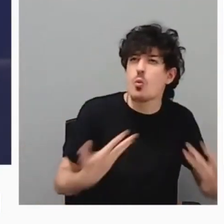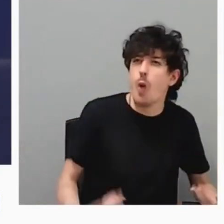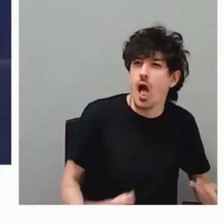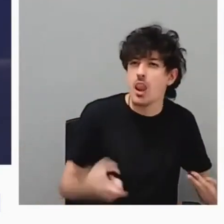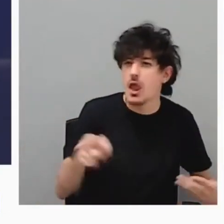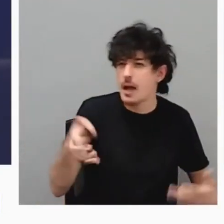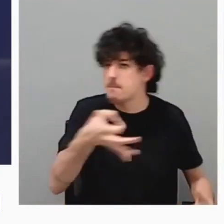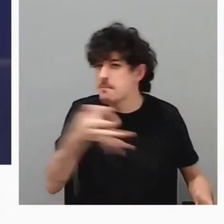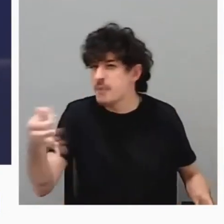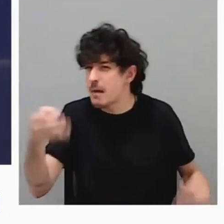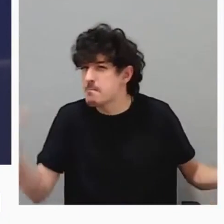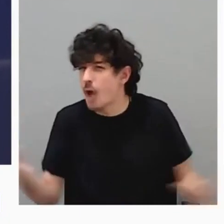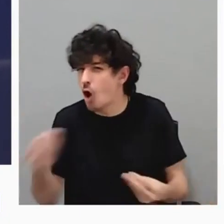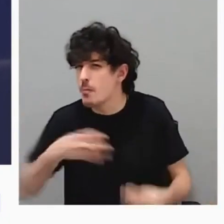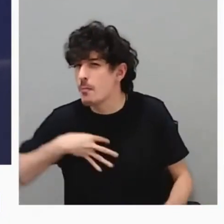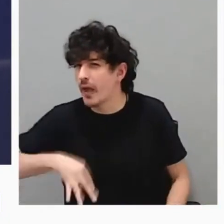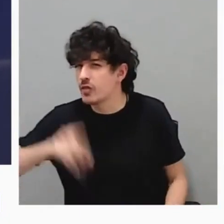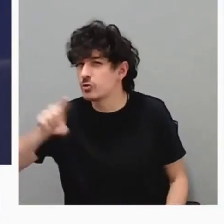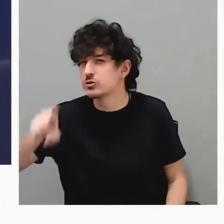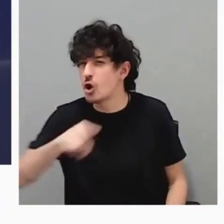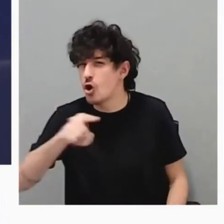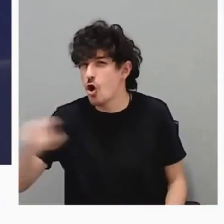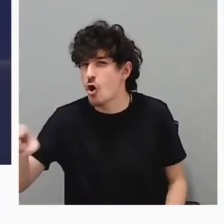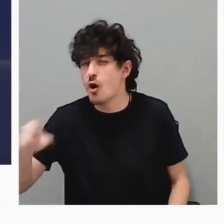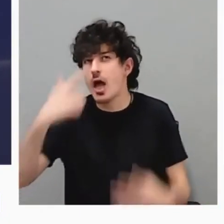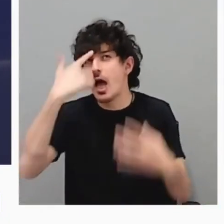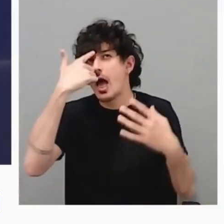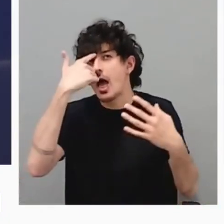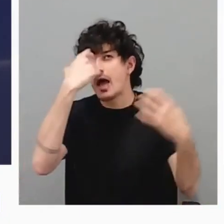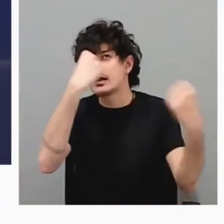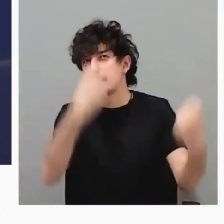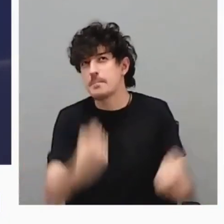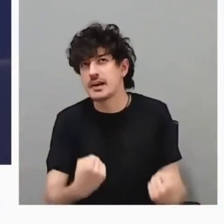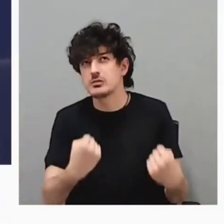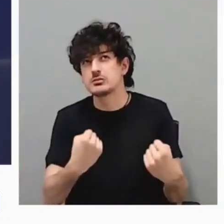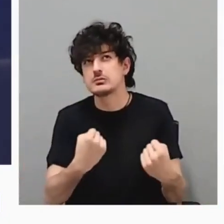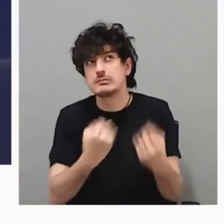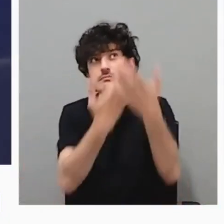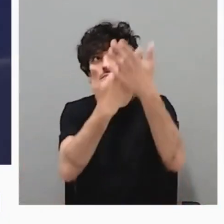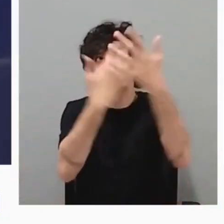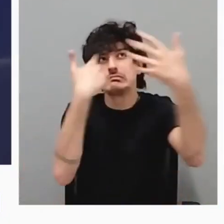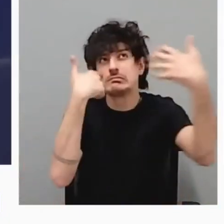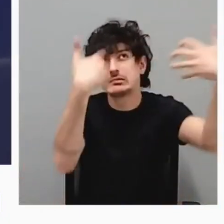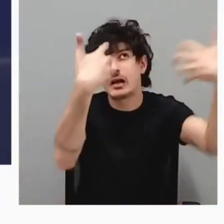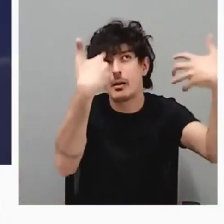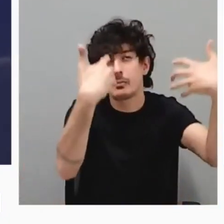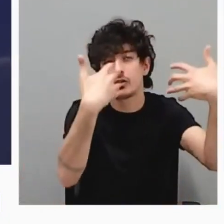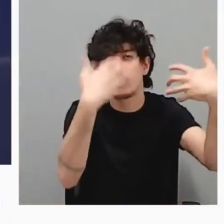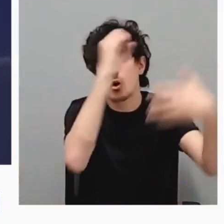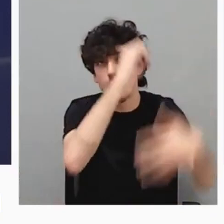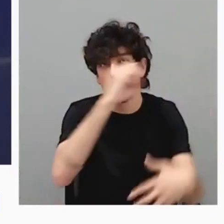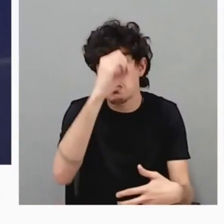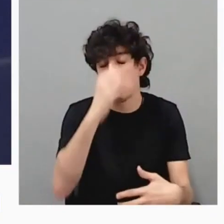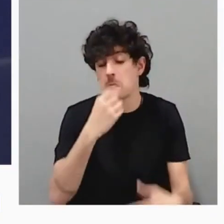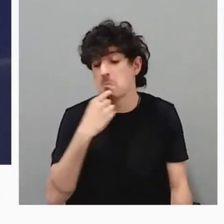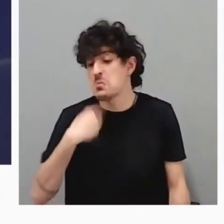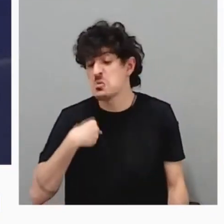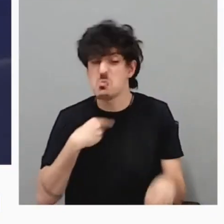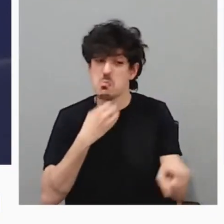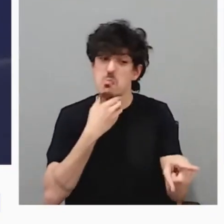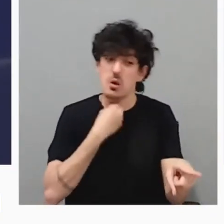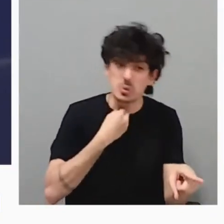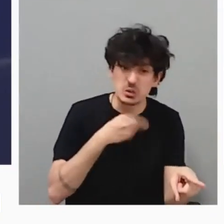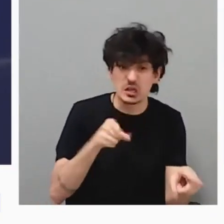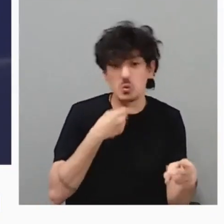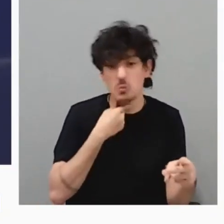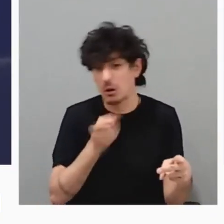startups, hemos pedido opinión también a expertos. Ahora estamos, por ejemplo, hace un momento con Rosa, que nos dijo, me gusta esto, no me gusta esto, tenéis que cambiar